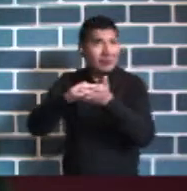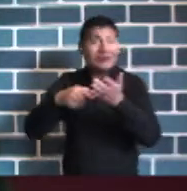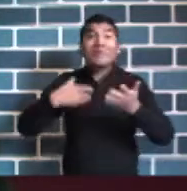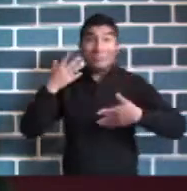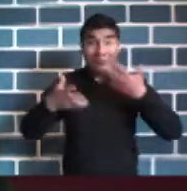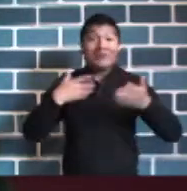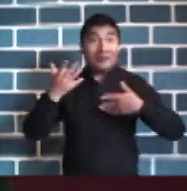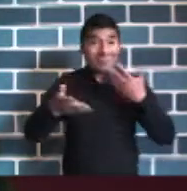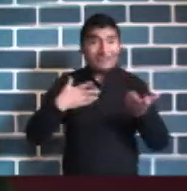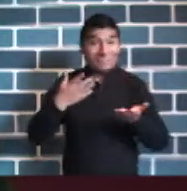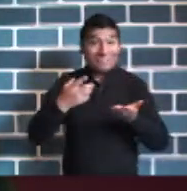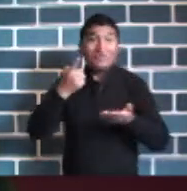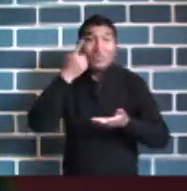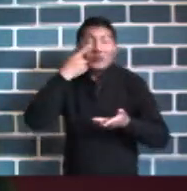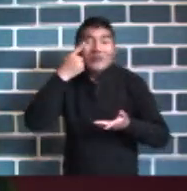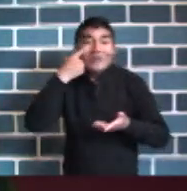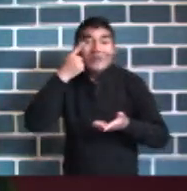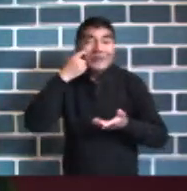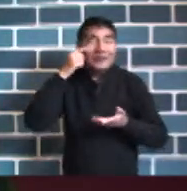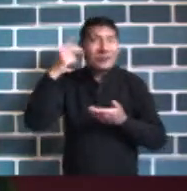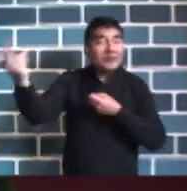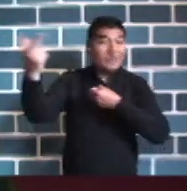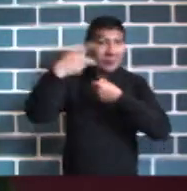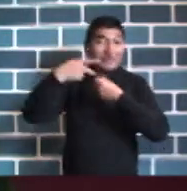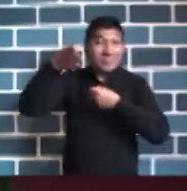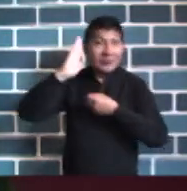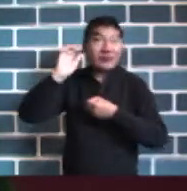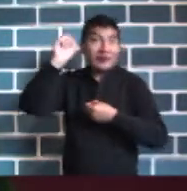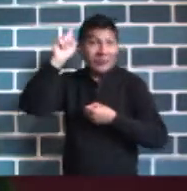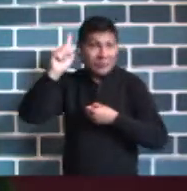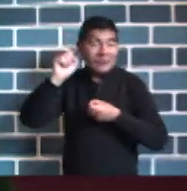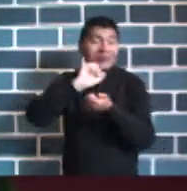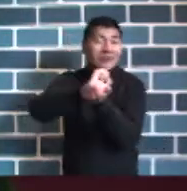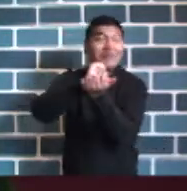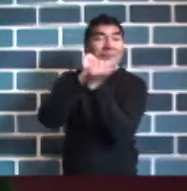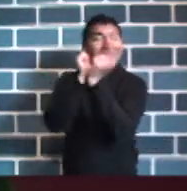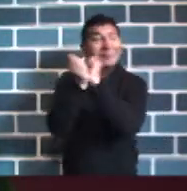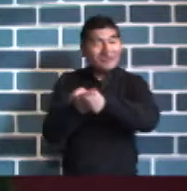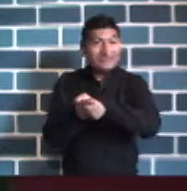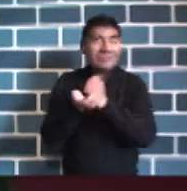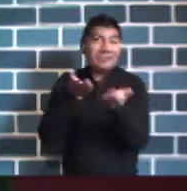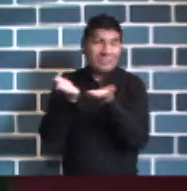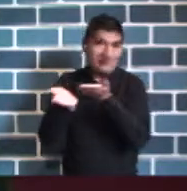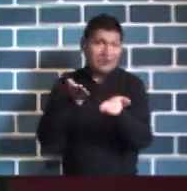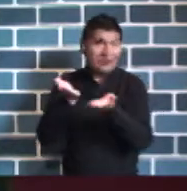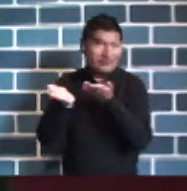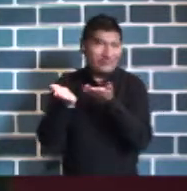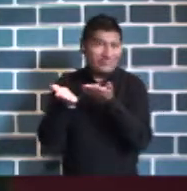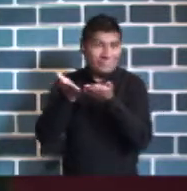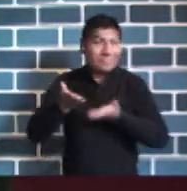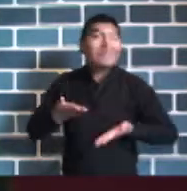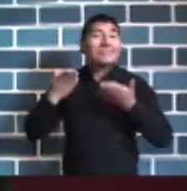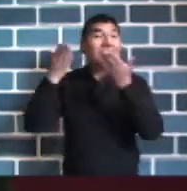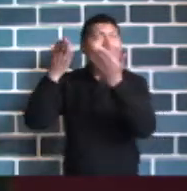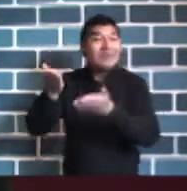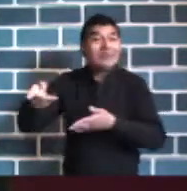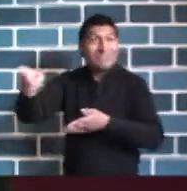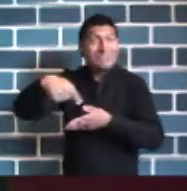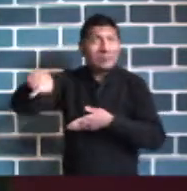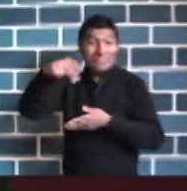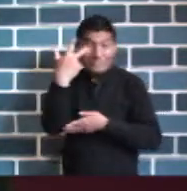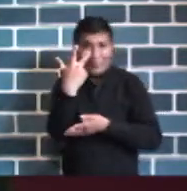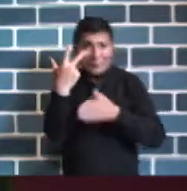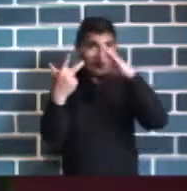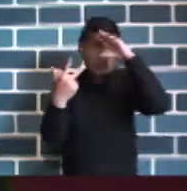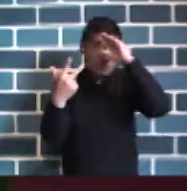que ese reconocimiento de la presencia de dios se convierte en servicio ofrece a esos tres hombres